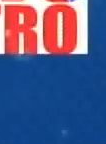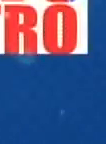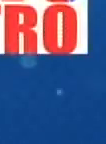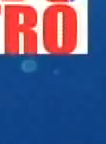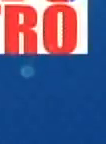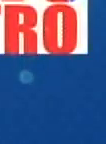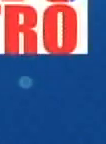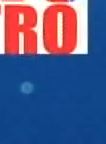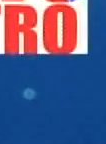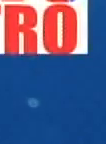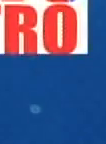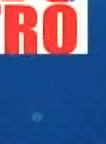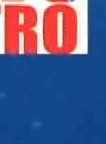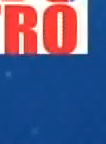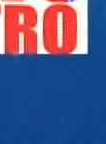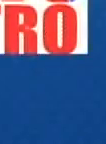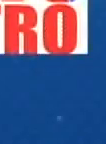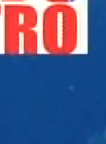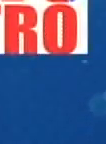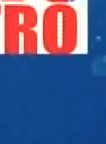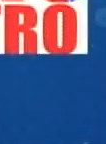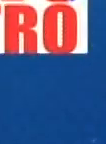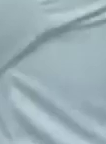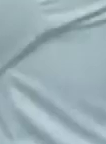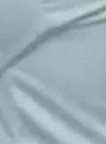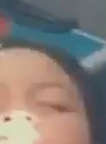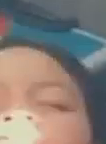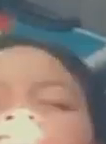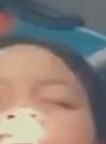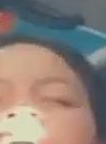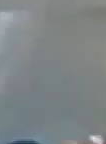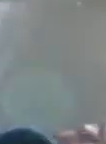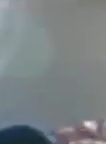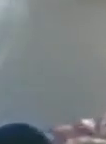16 años de la misión Barrio Adentro.